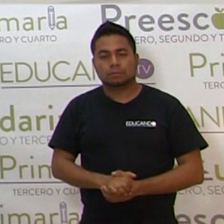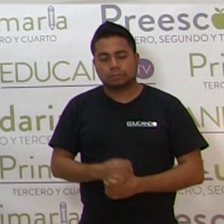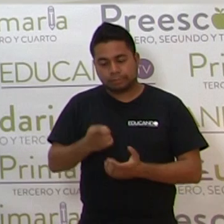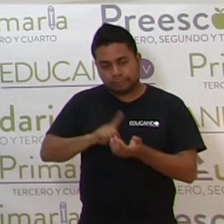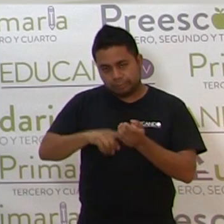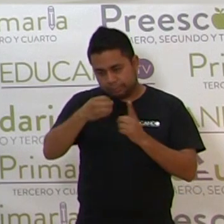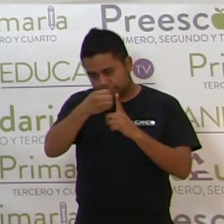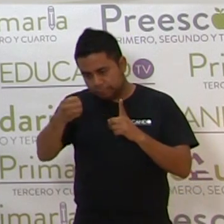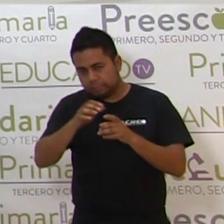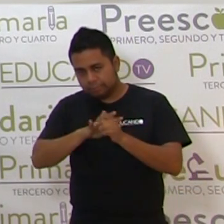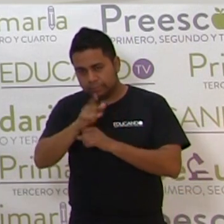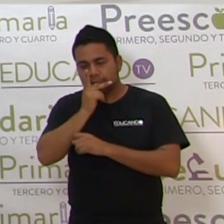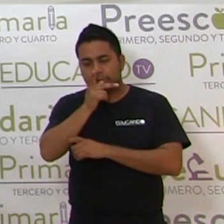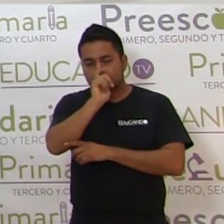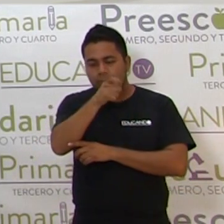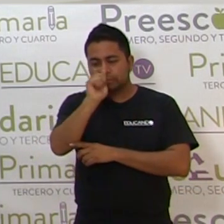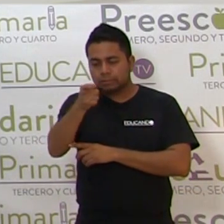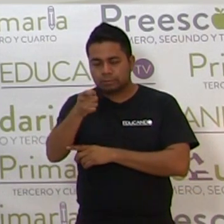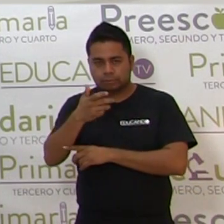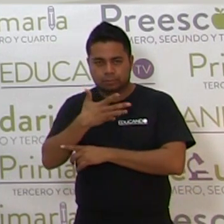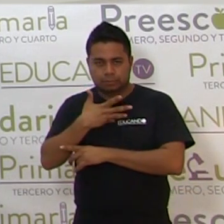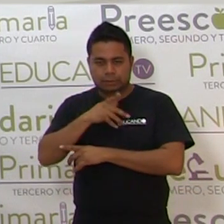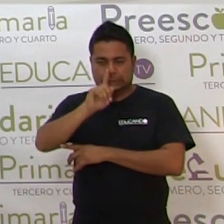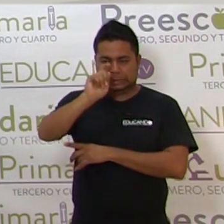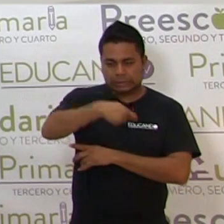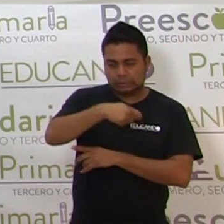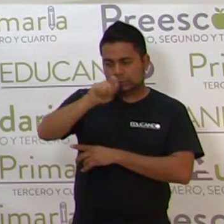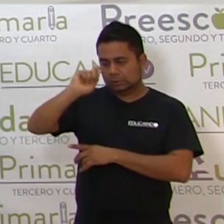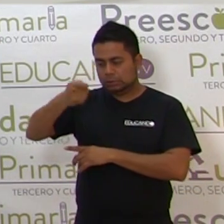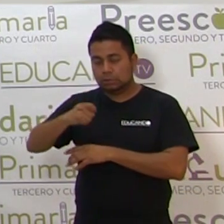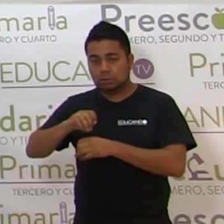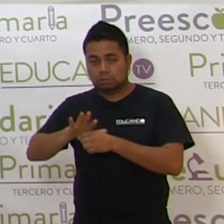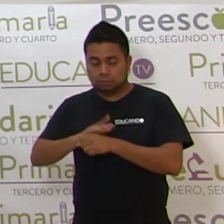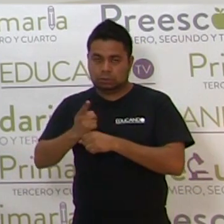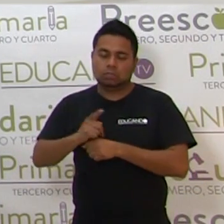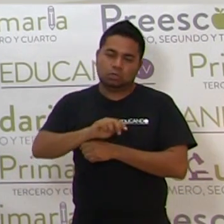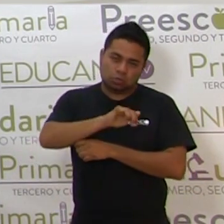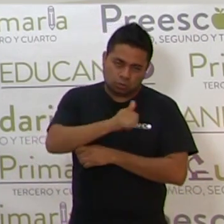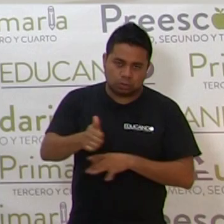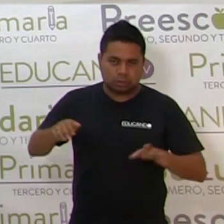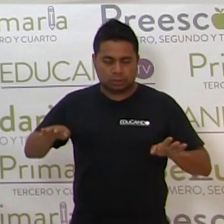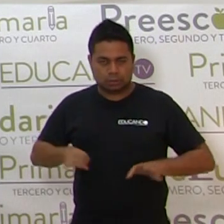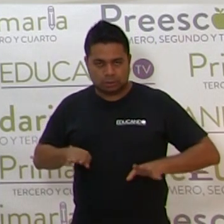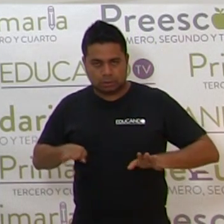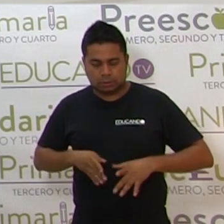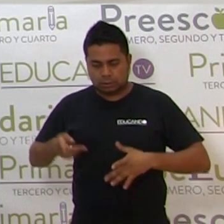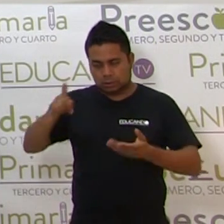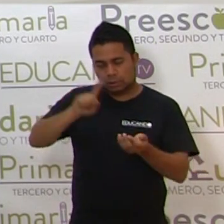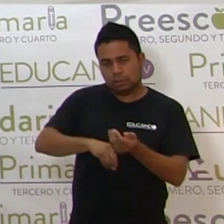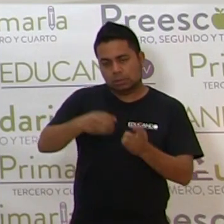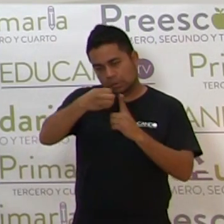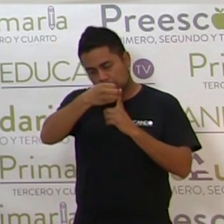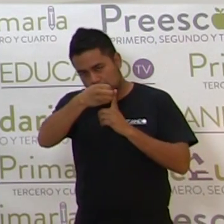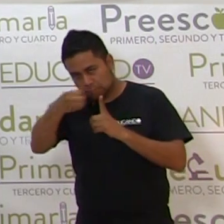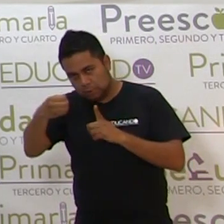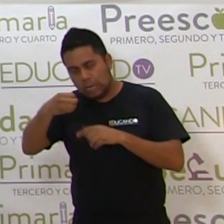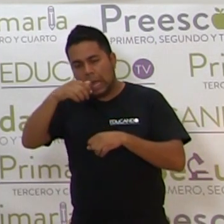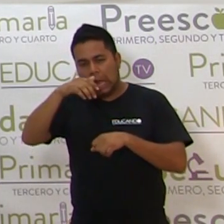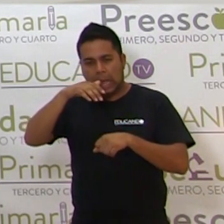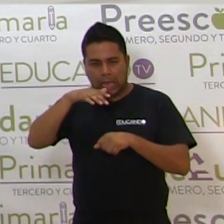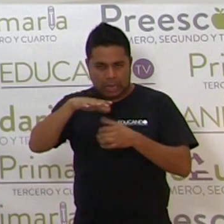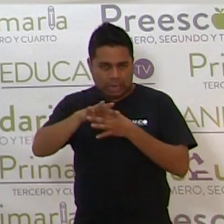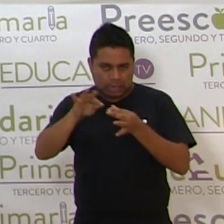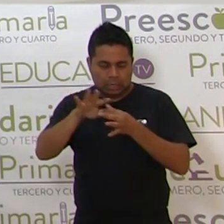tu verso. ¿Por qué? Otra de las características de los versos, y es a lo que a continuación vamos a